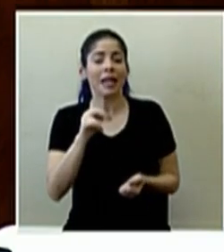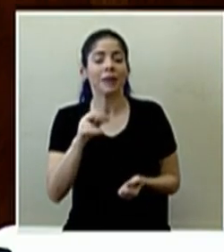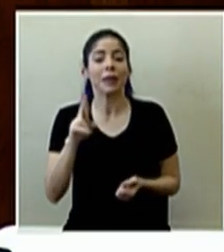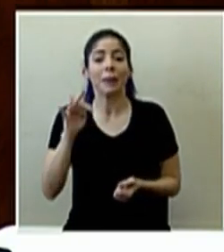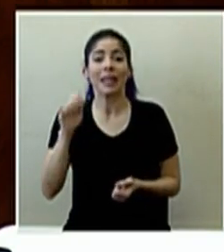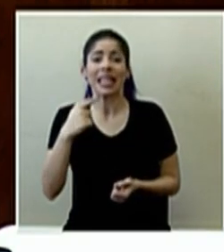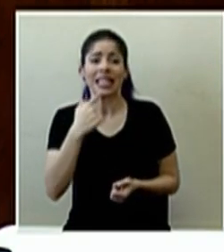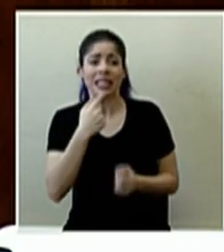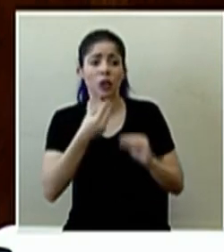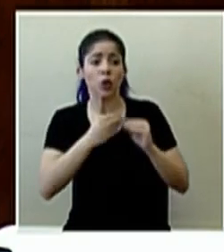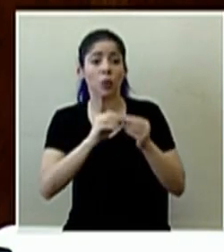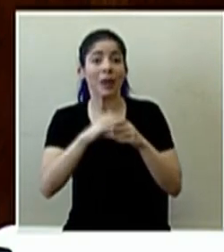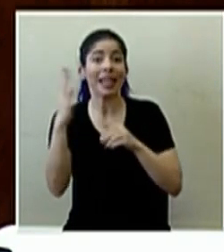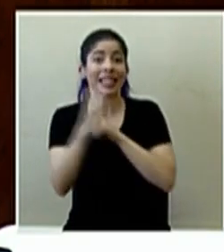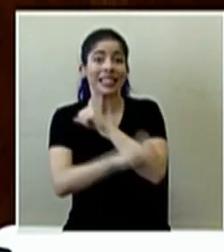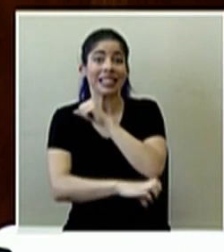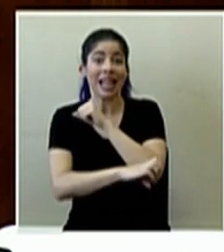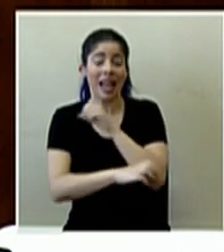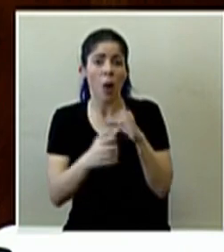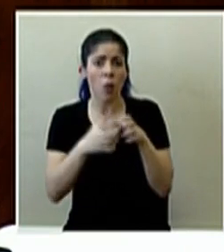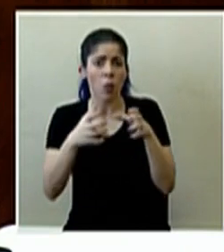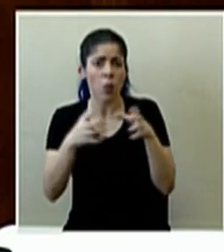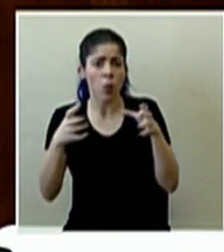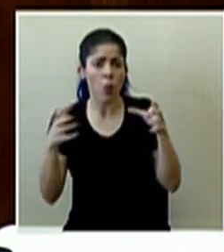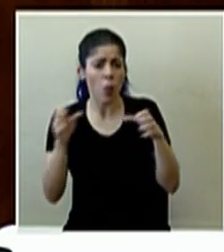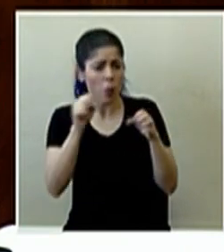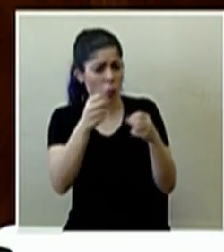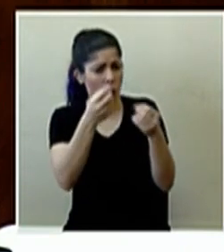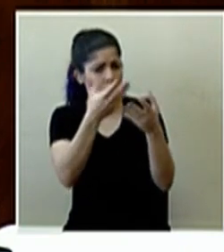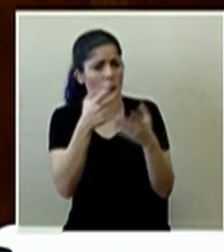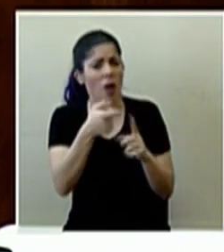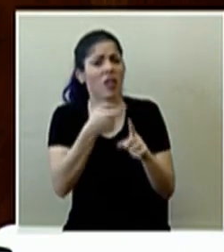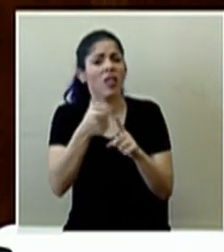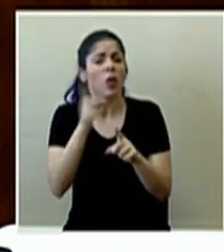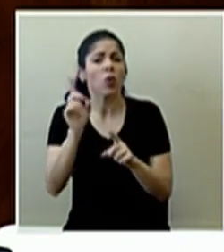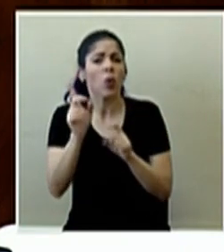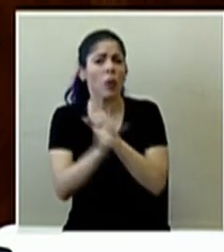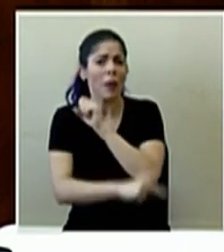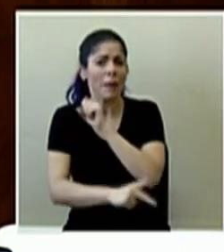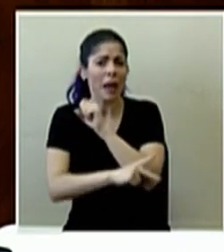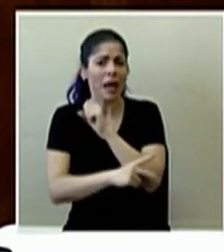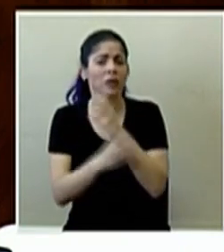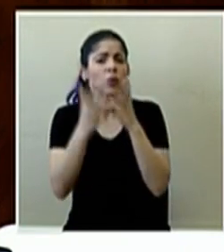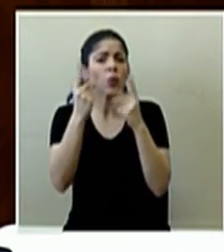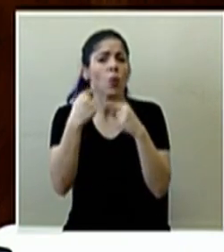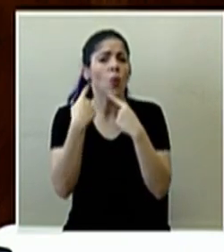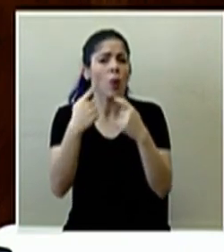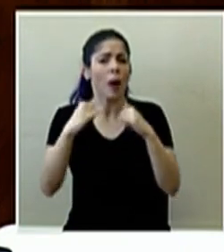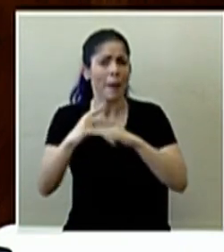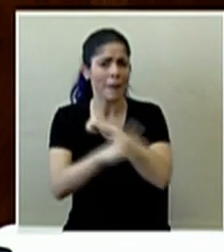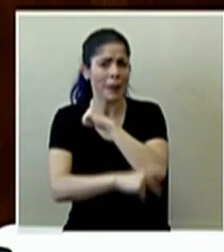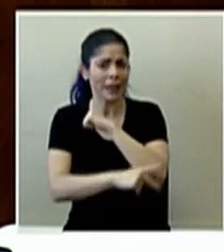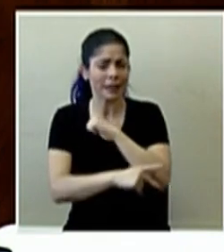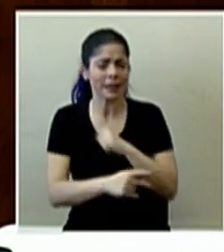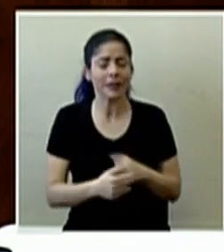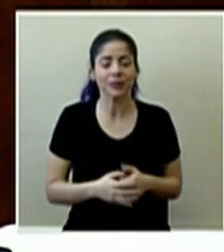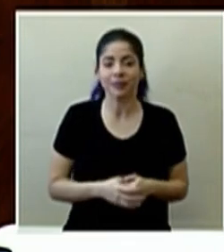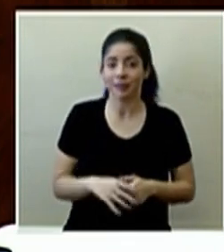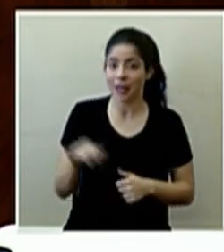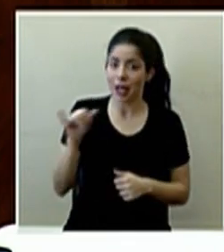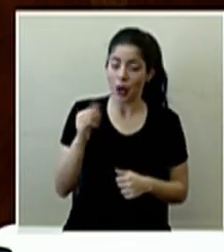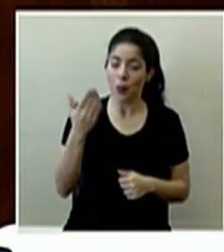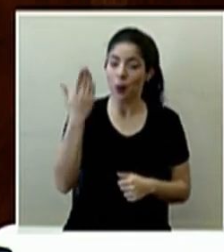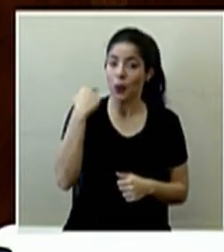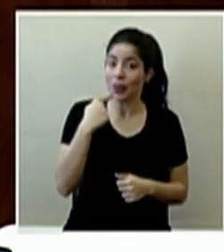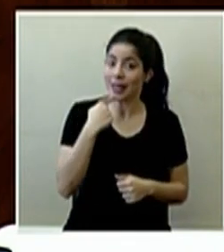los días crece el número de extranjeros contagiados. ¿Nos pueden brindar el dato de sus nacionalidades y su estatus en el país? Bueno, tal como